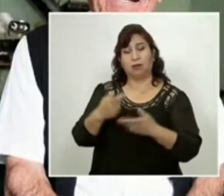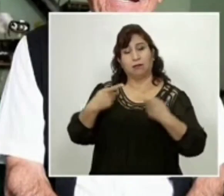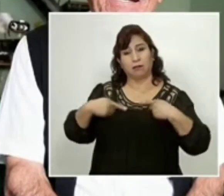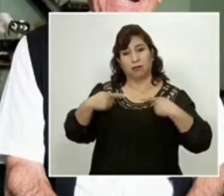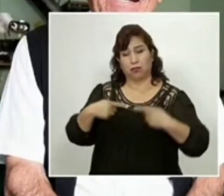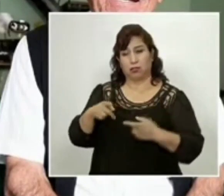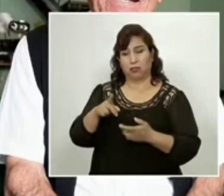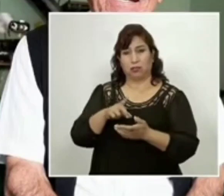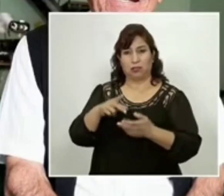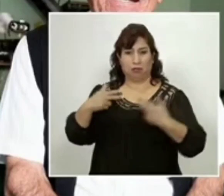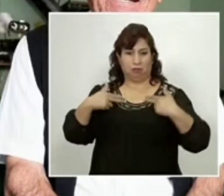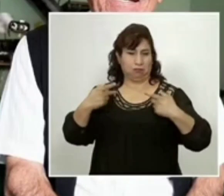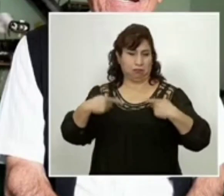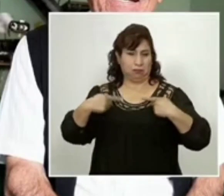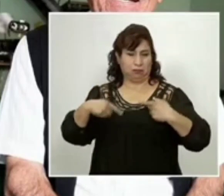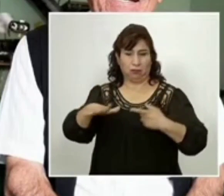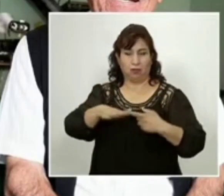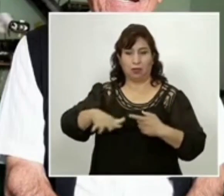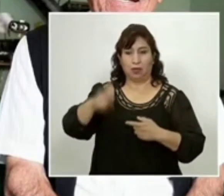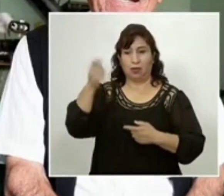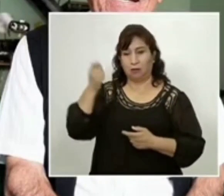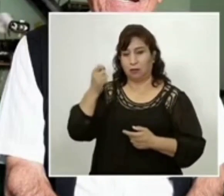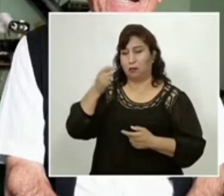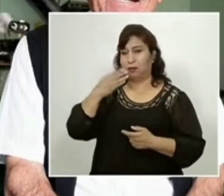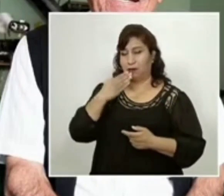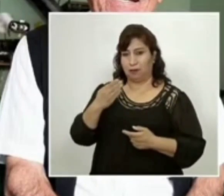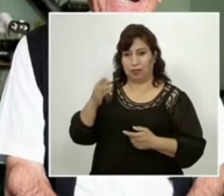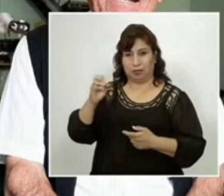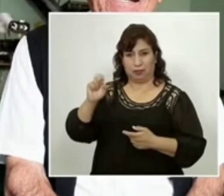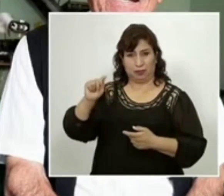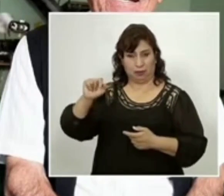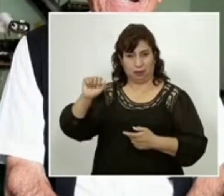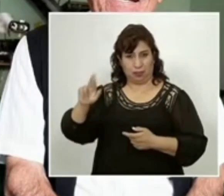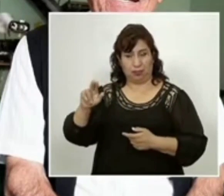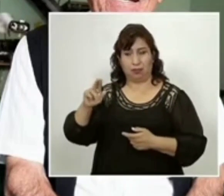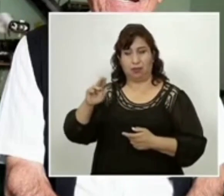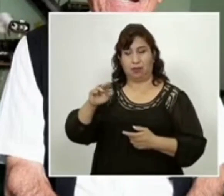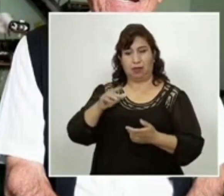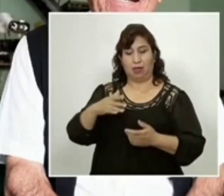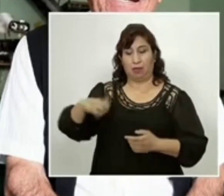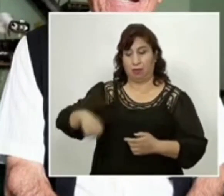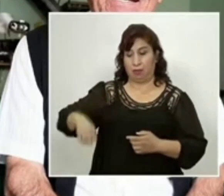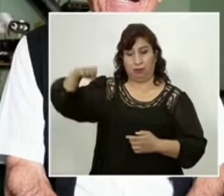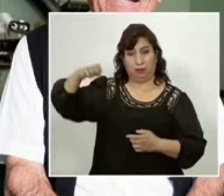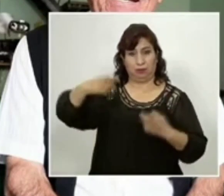83.978 derechohabientes de la pensión para el bienestar de las personas adultas mayores.